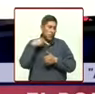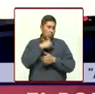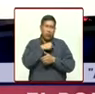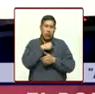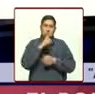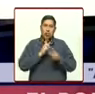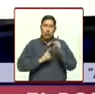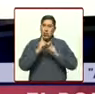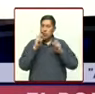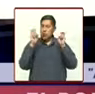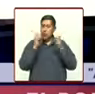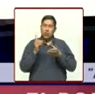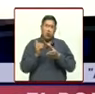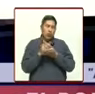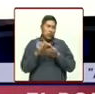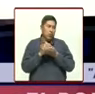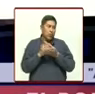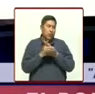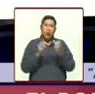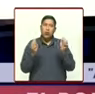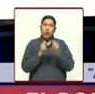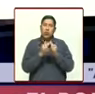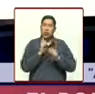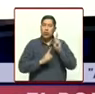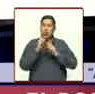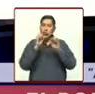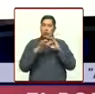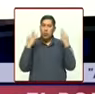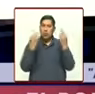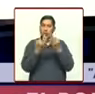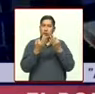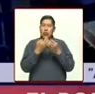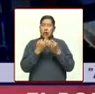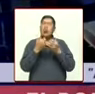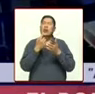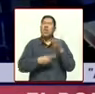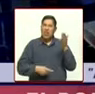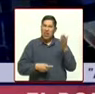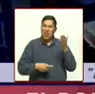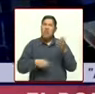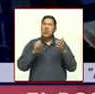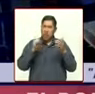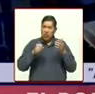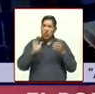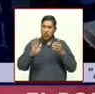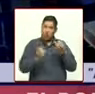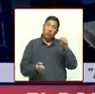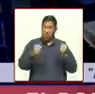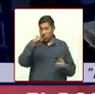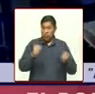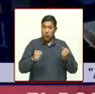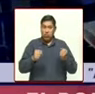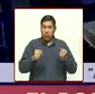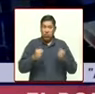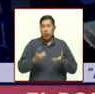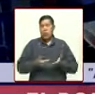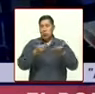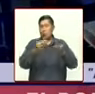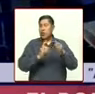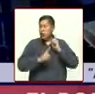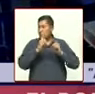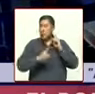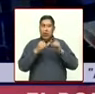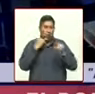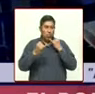ha presentado algún tipo de documentación acompañado de algunos familiares. O sea, pero corroboró que sí es su vehículo. Él ha presentado